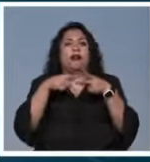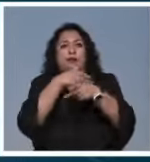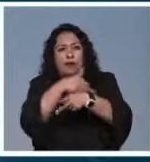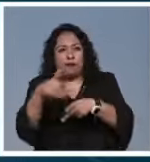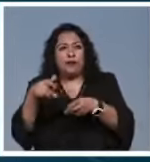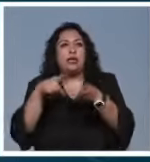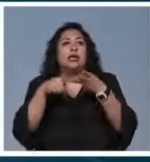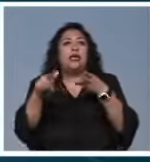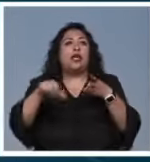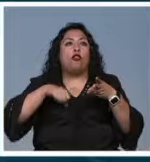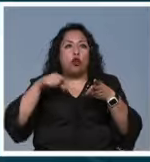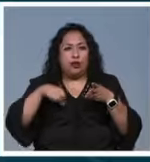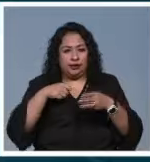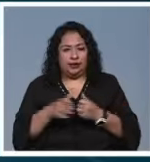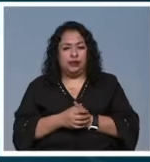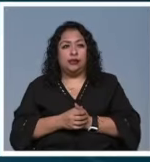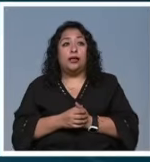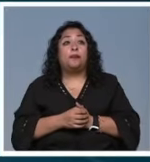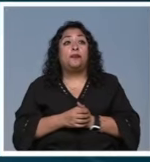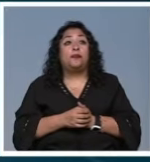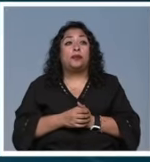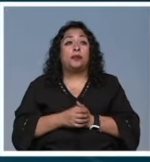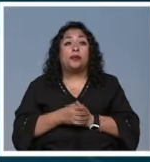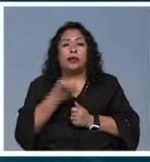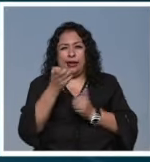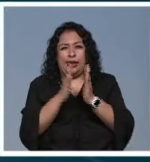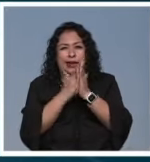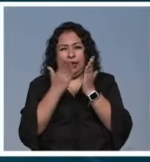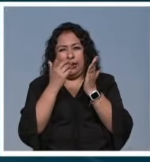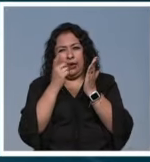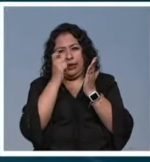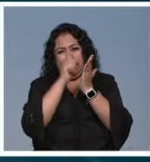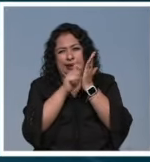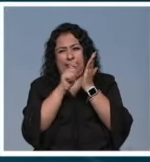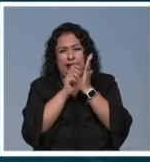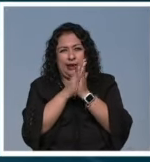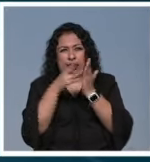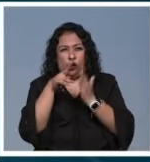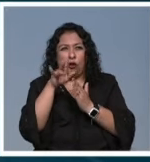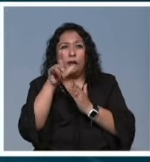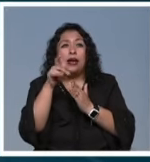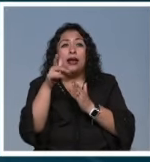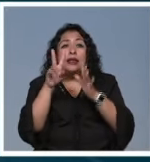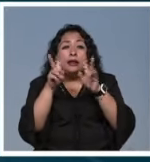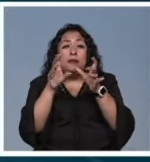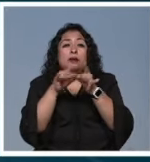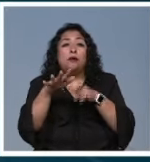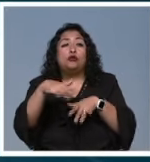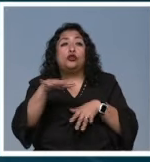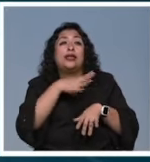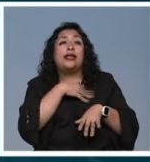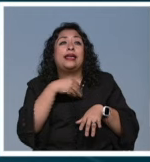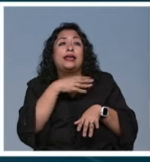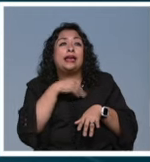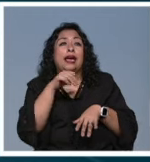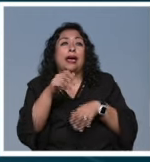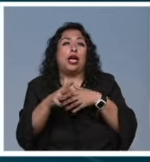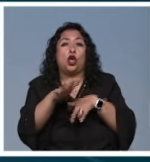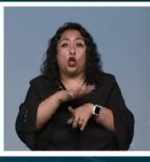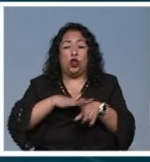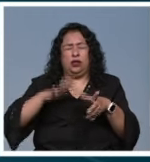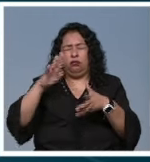su adolescencia. Es una novela que habla sobre la búsqueda de una hija en medio de un